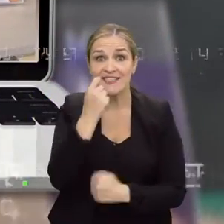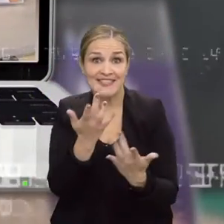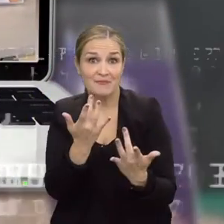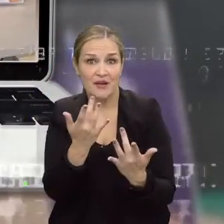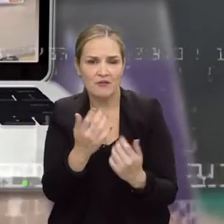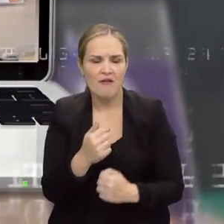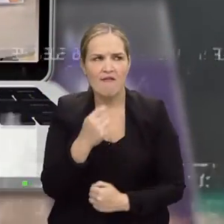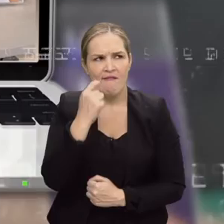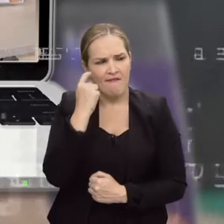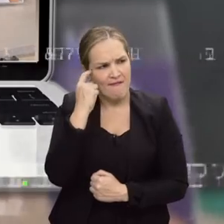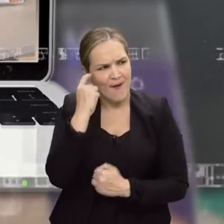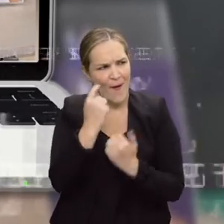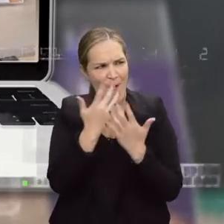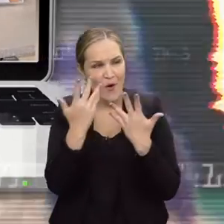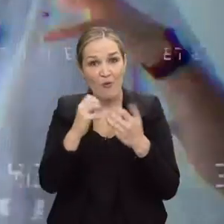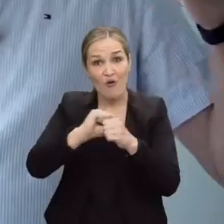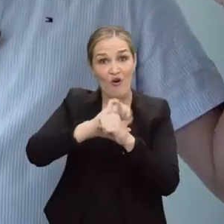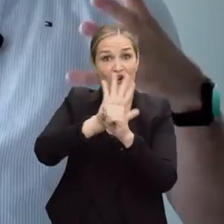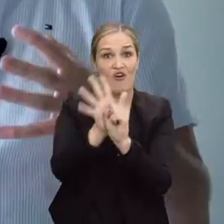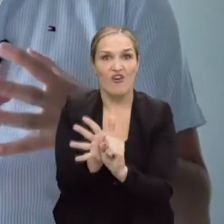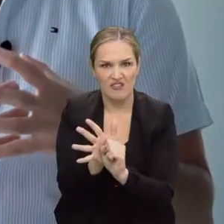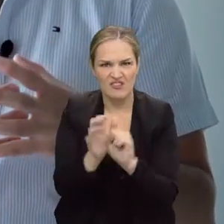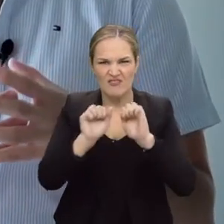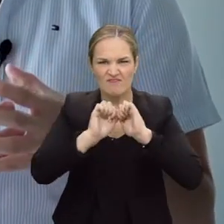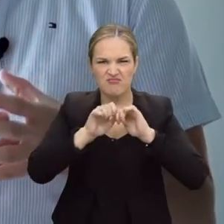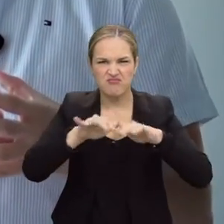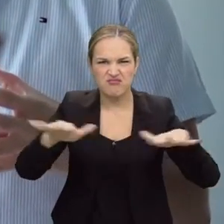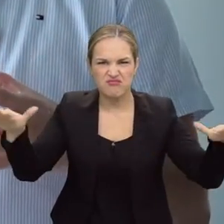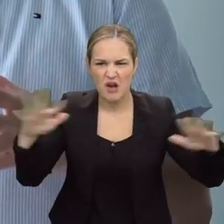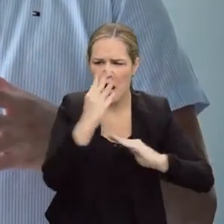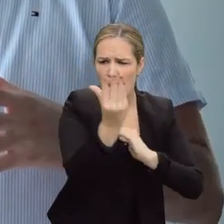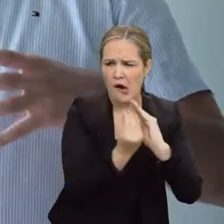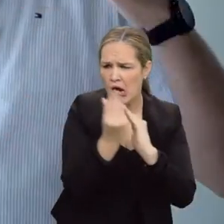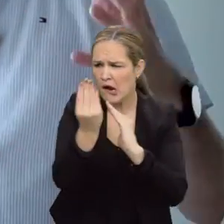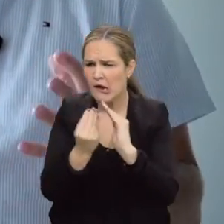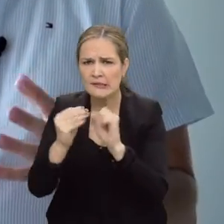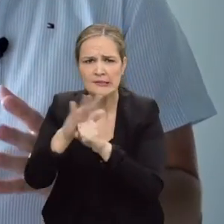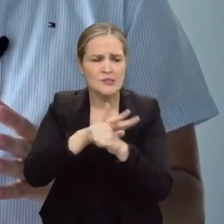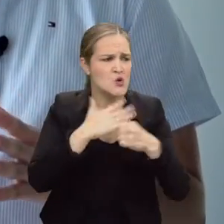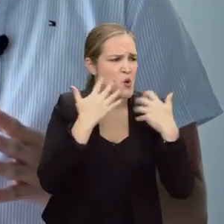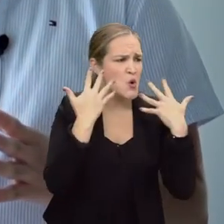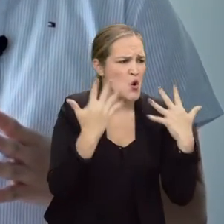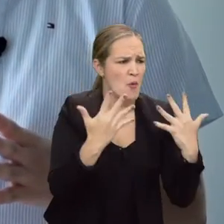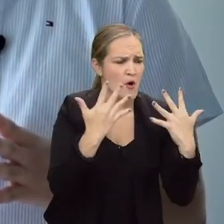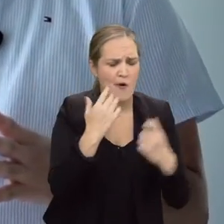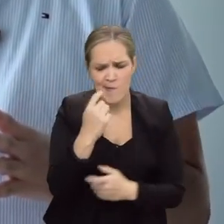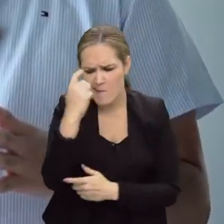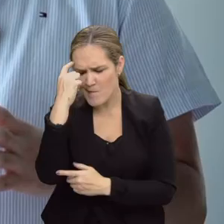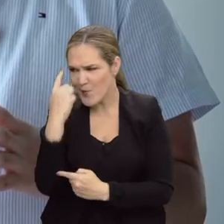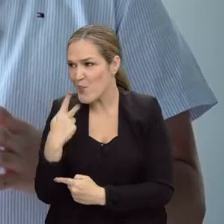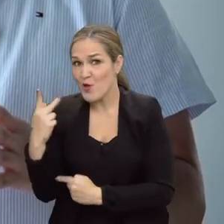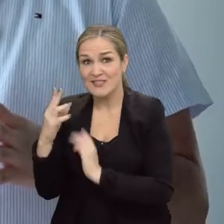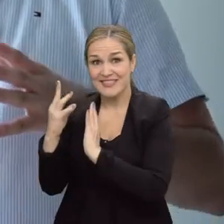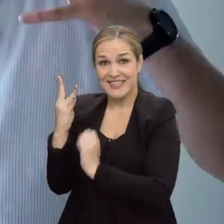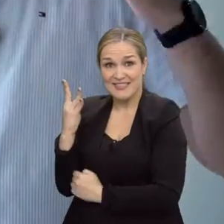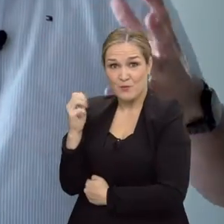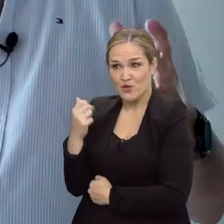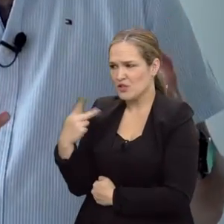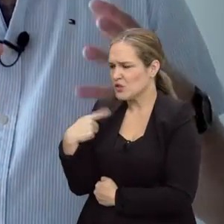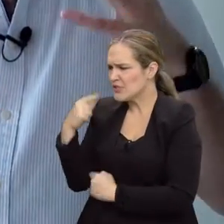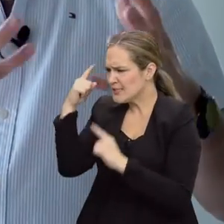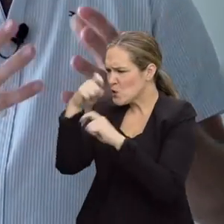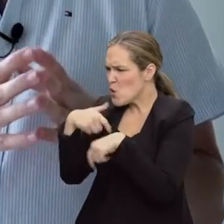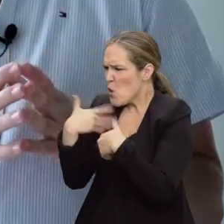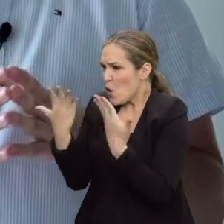un ortodoncista, aquí te esperamos. Con todo este contexto de la pandemia, con todo esto que estamos viviendo, y